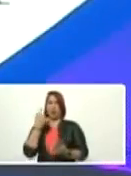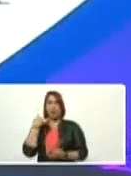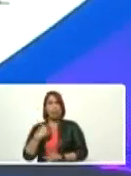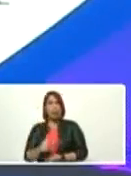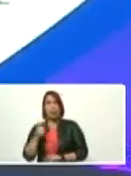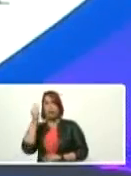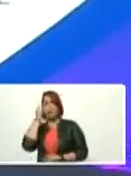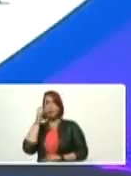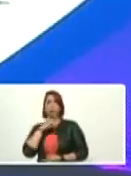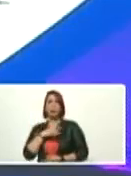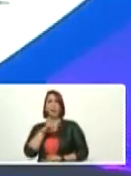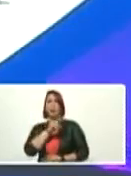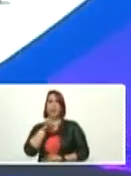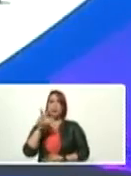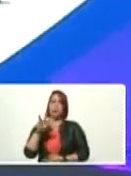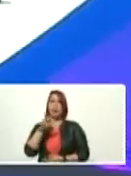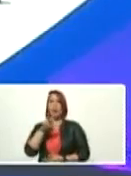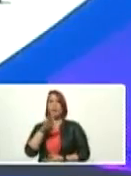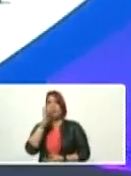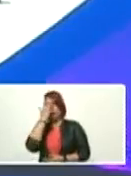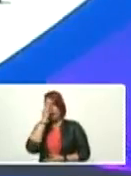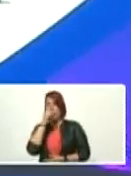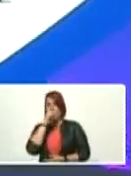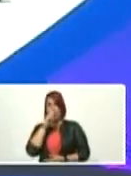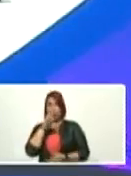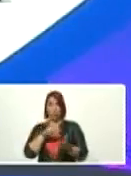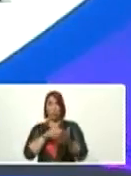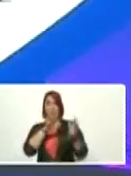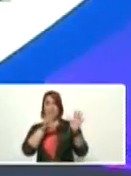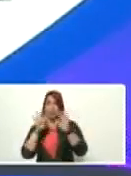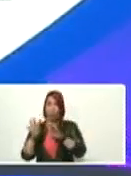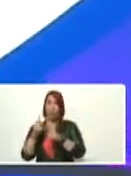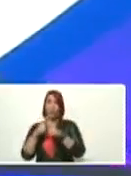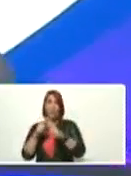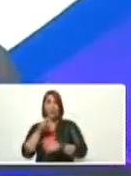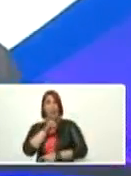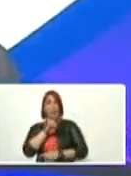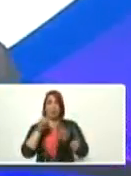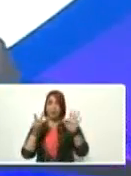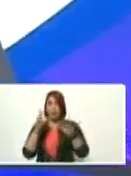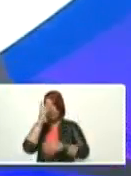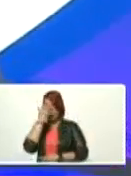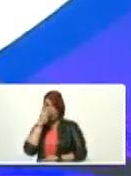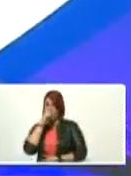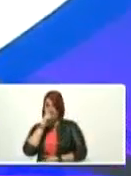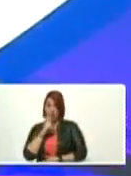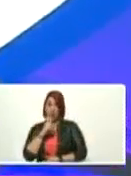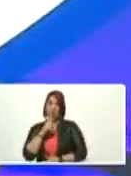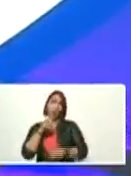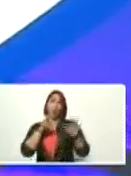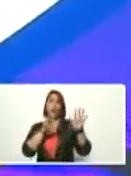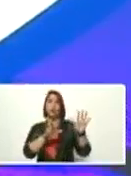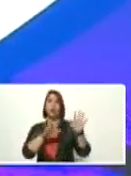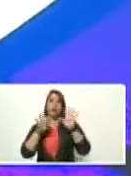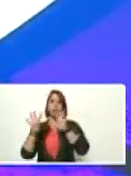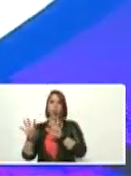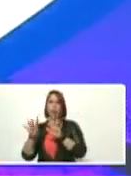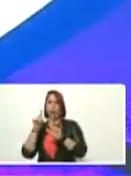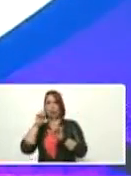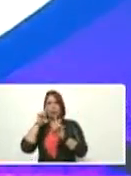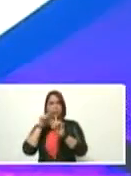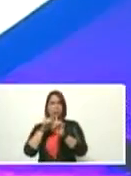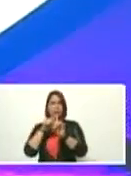usted acaba de mencionar, el 23 de febrero del año 2019, pero el 27 de febrero del año 89 marcó en